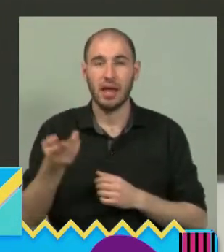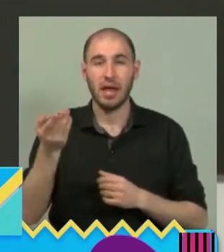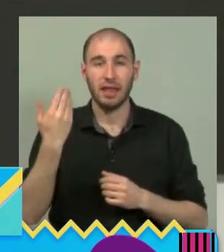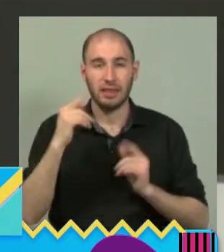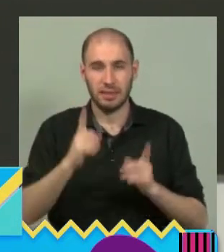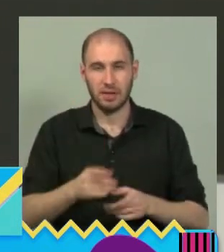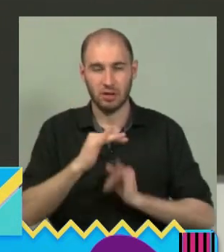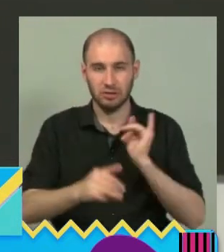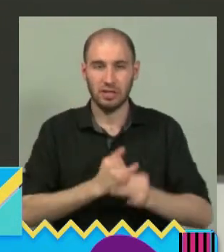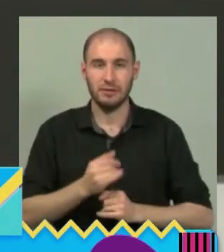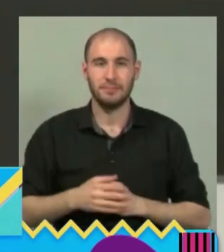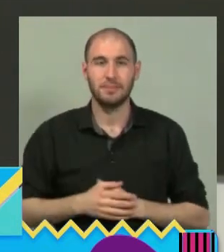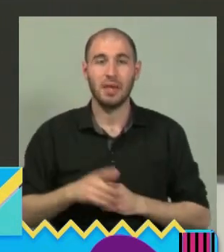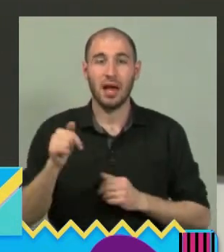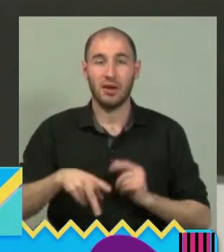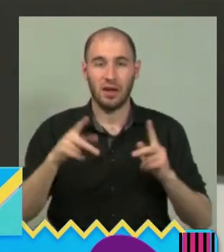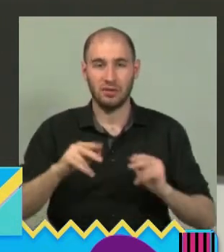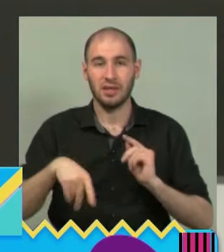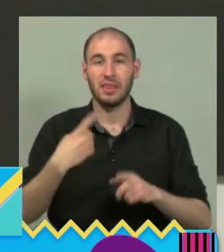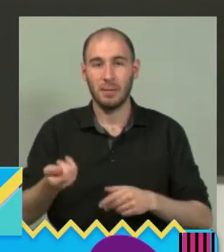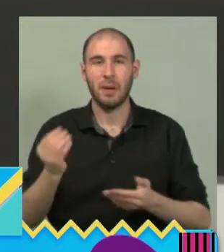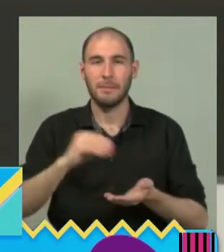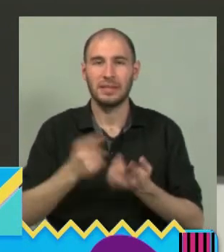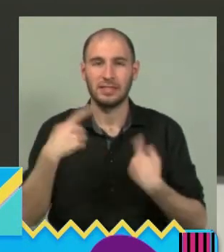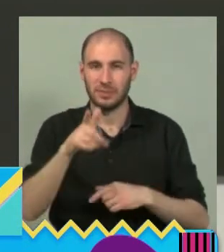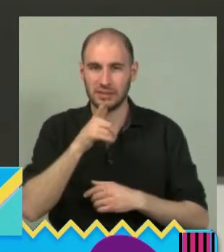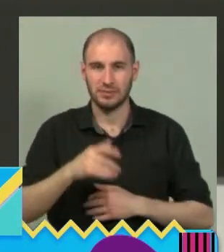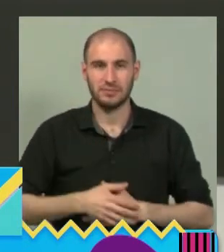también al principio del programa. Vamos a un corte y enseguida continuamos con